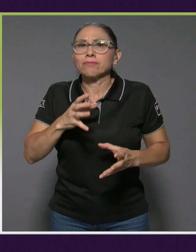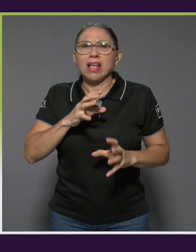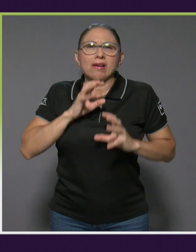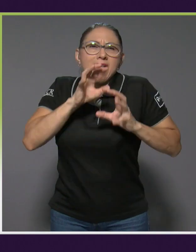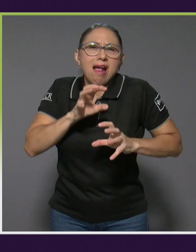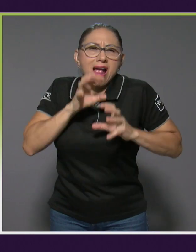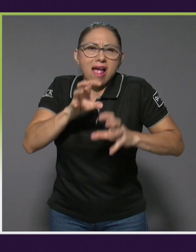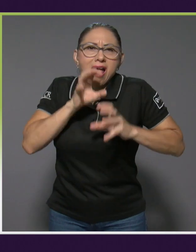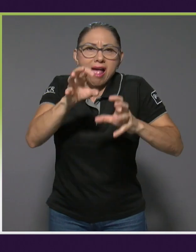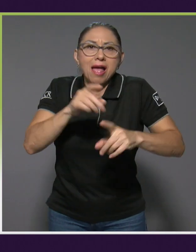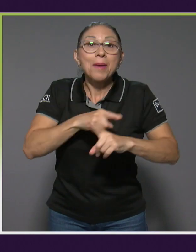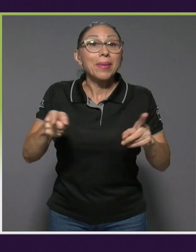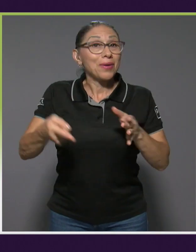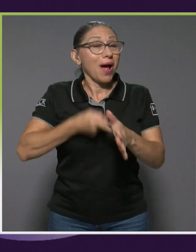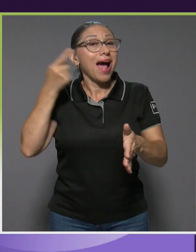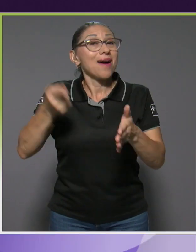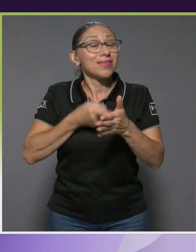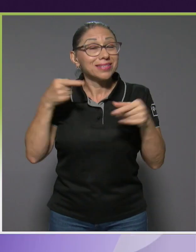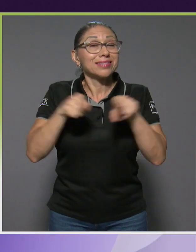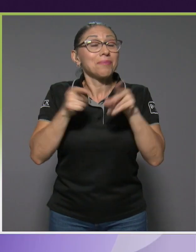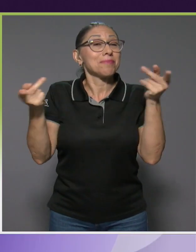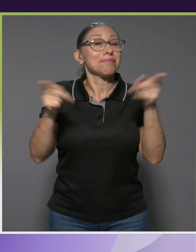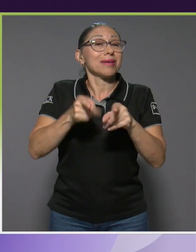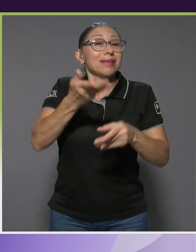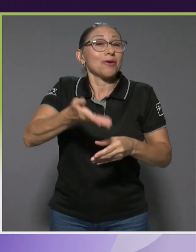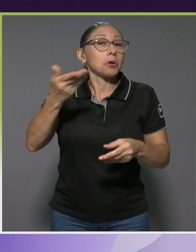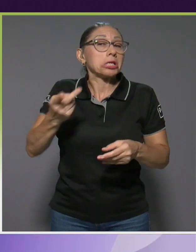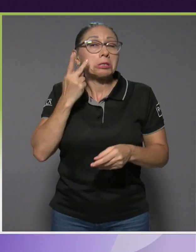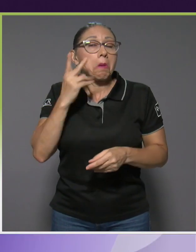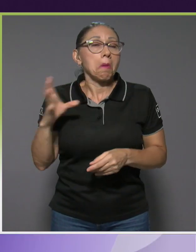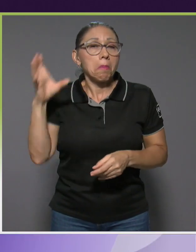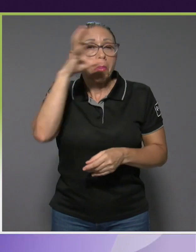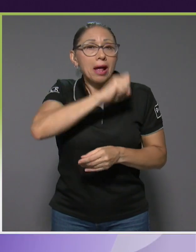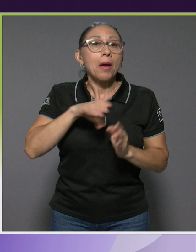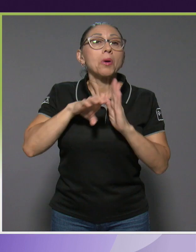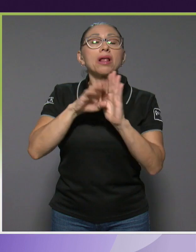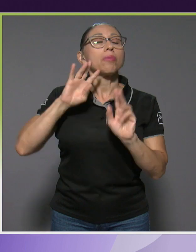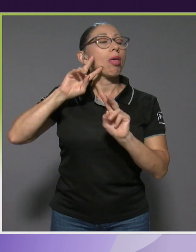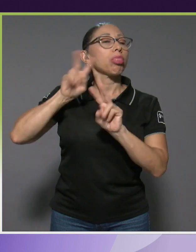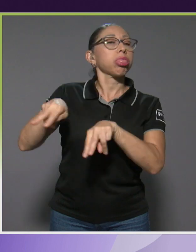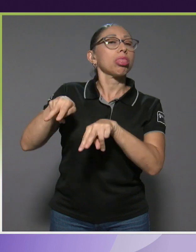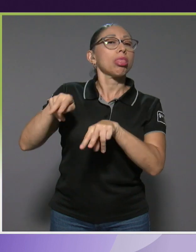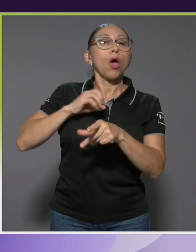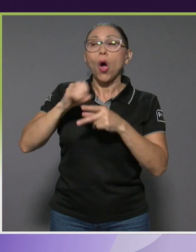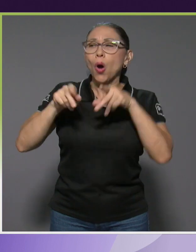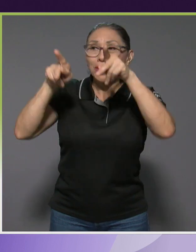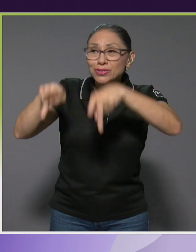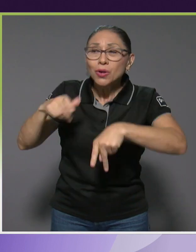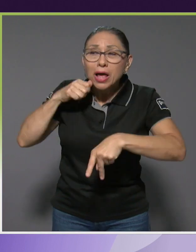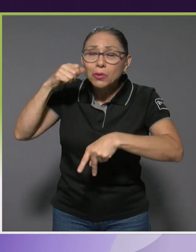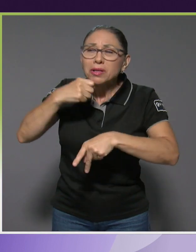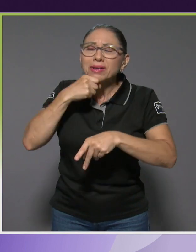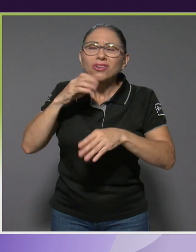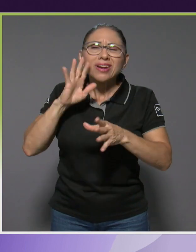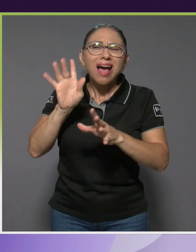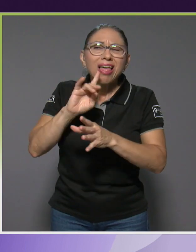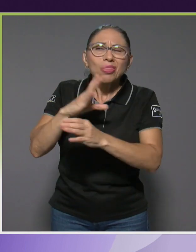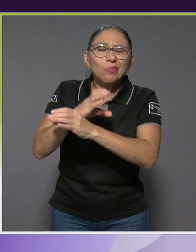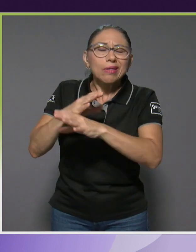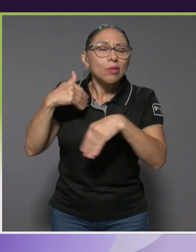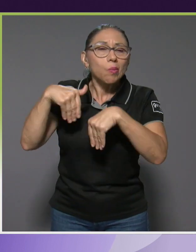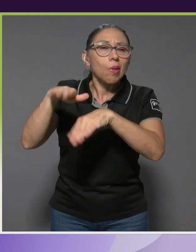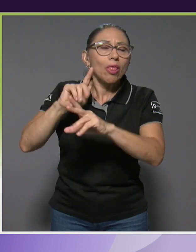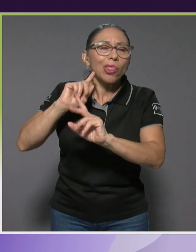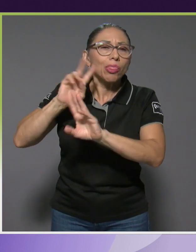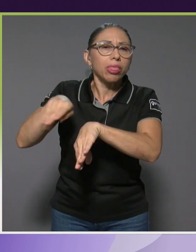forma sutil, ¿verdad? El abandono, la negligencia, ¿verdad? En la atención de la persona adulta mayor, también son situaciones de